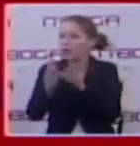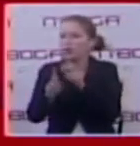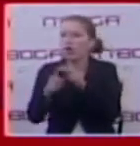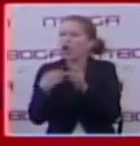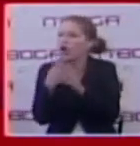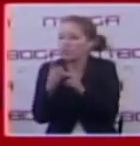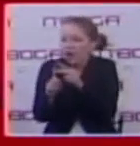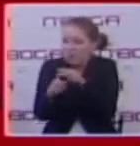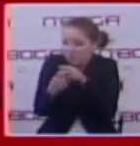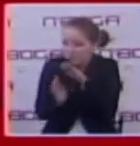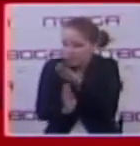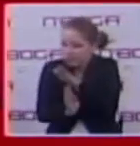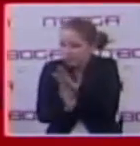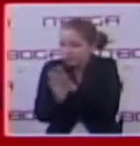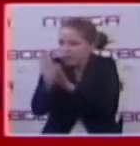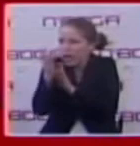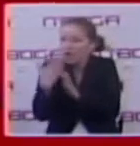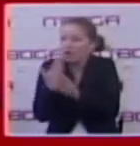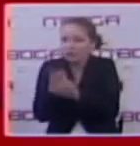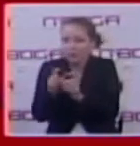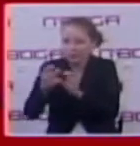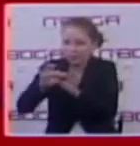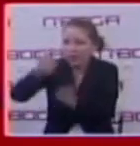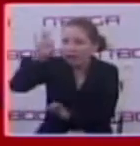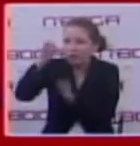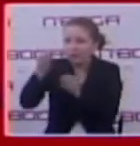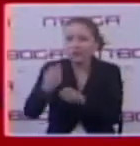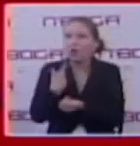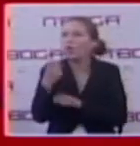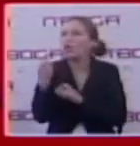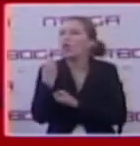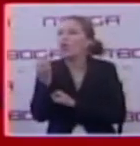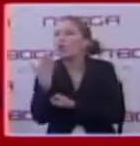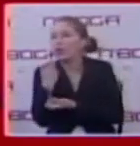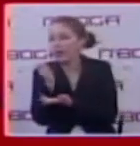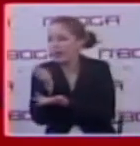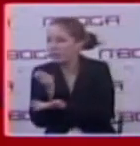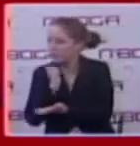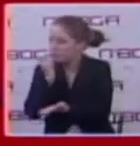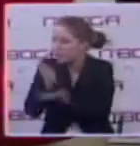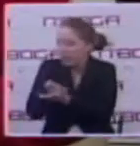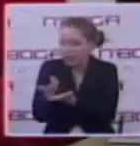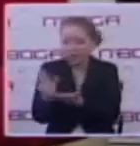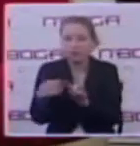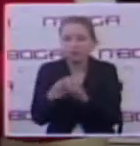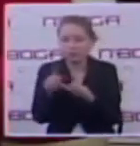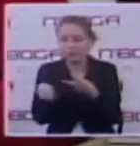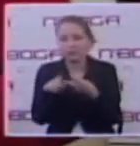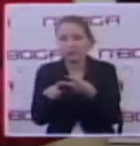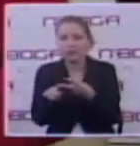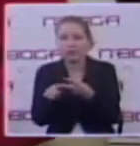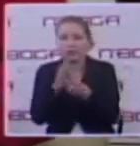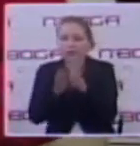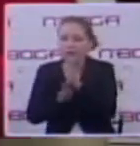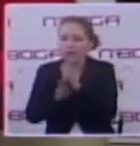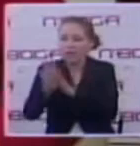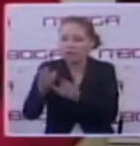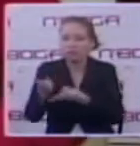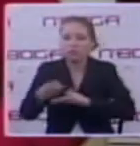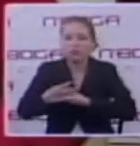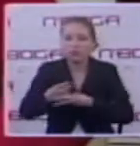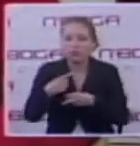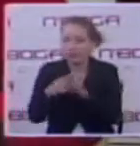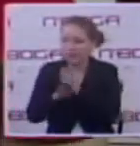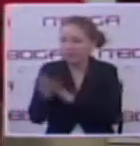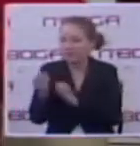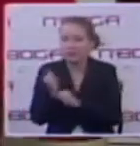es lo que, cómo vamos a hacer, cuánto vamos a necesitar, etcétera. Luego tenemos un módulo que se llama desarrollo de producto. En desarrollo